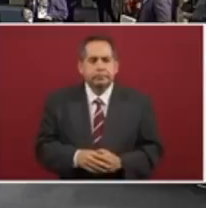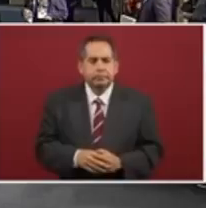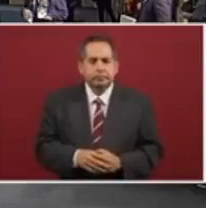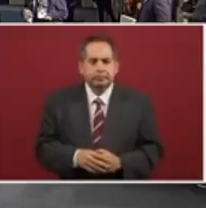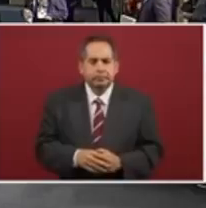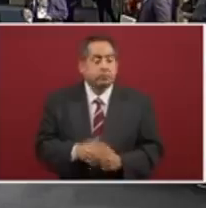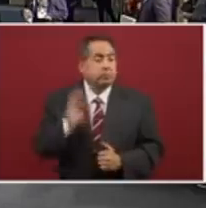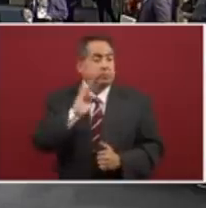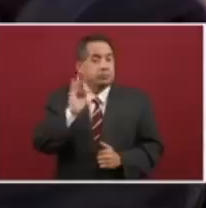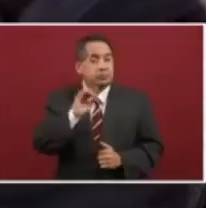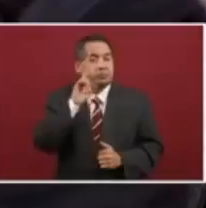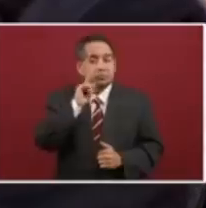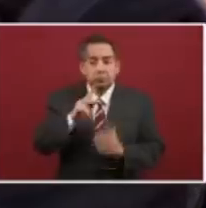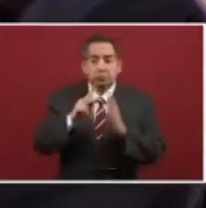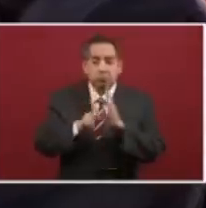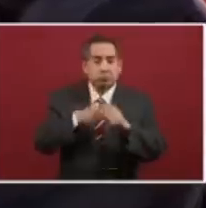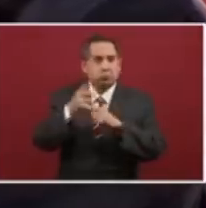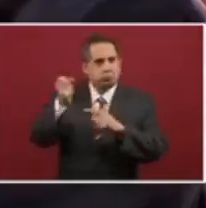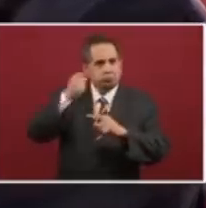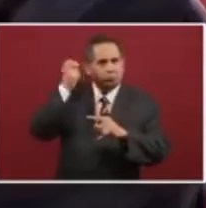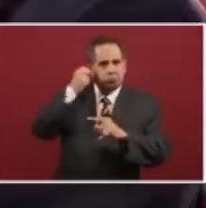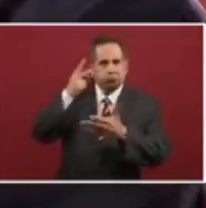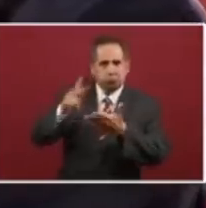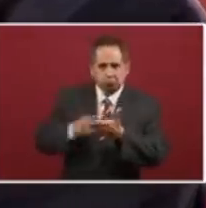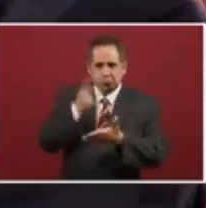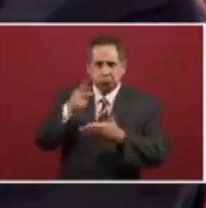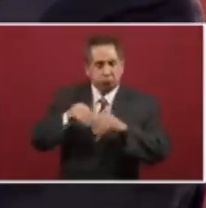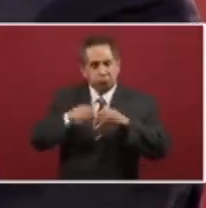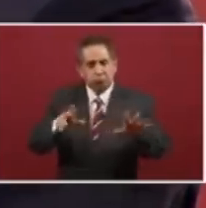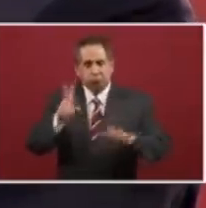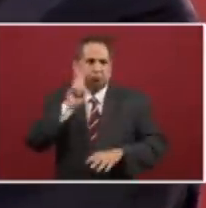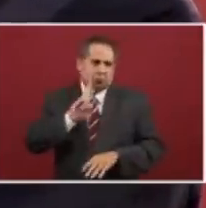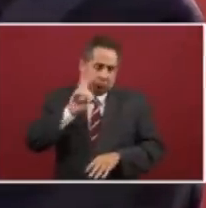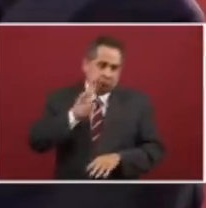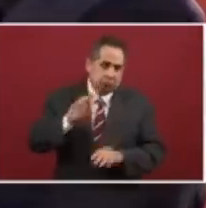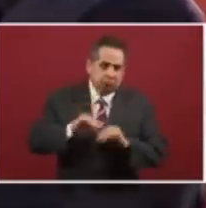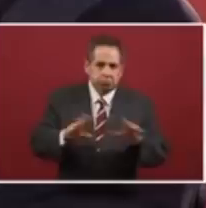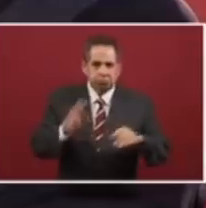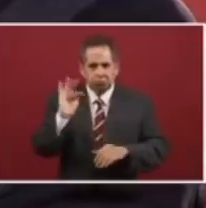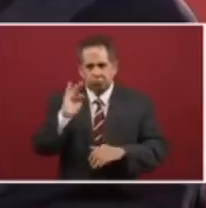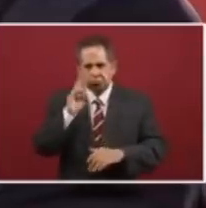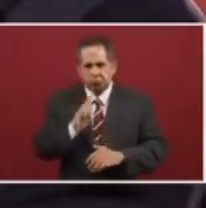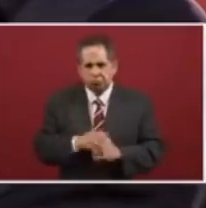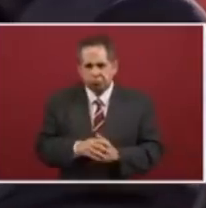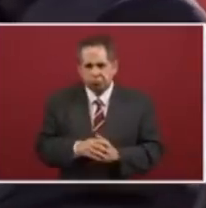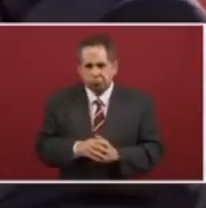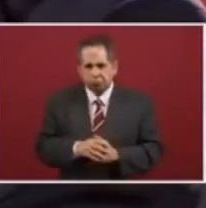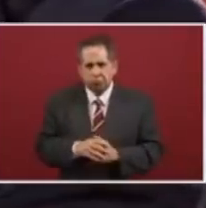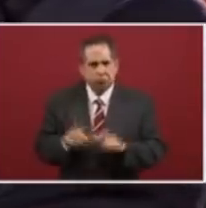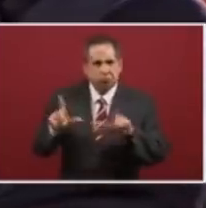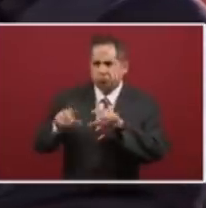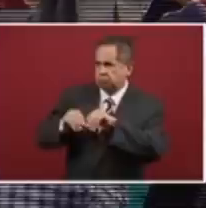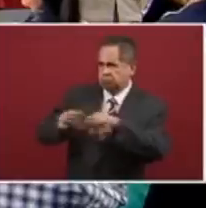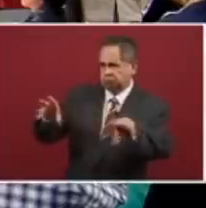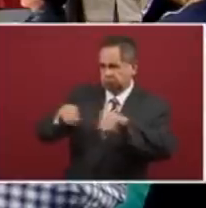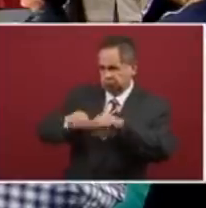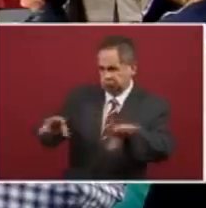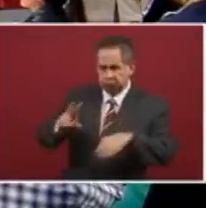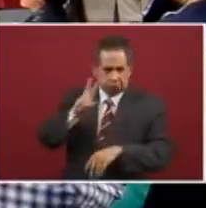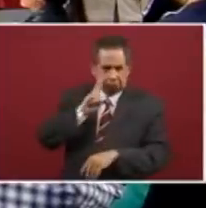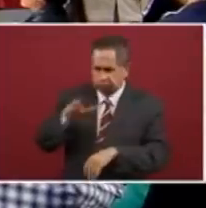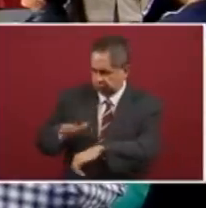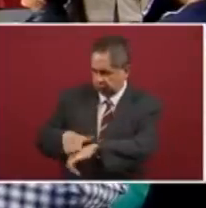a lo mejor también mañana repite su conferencia sería bueno que se transmitiera no